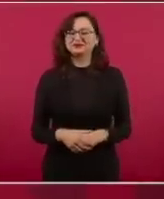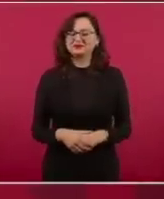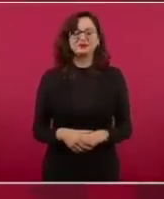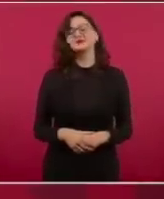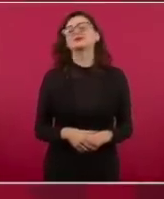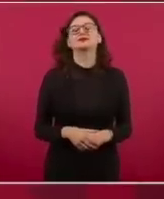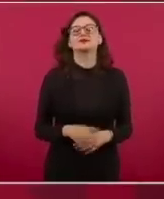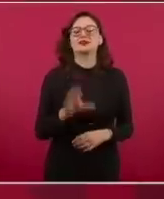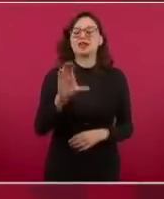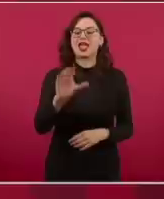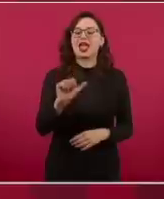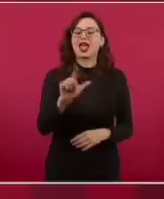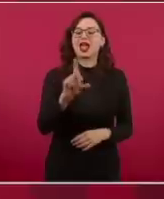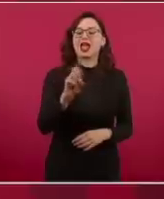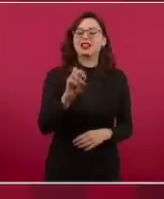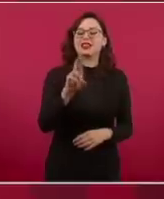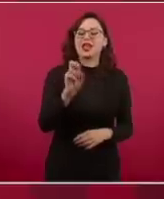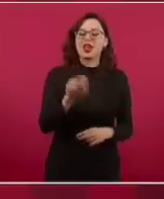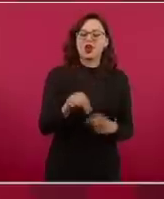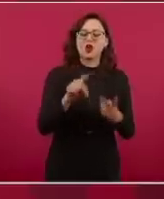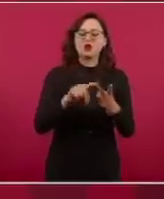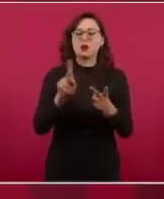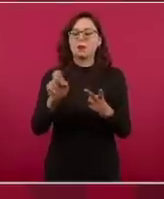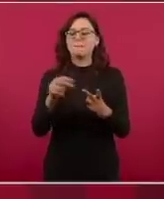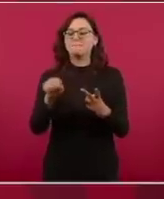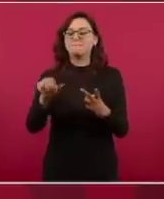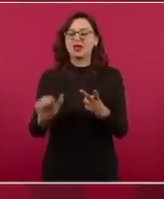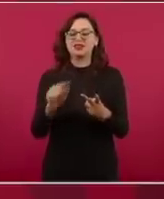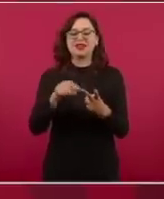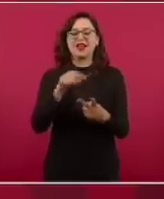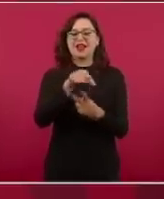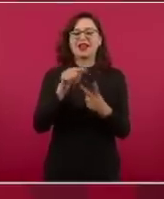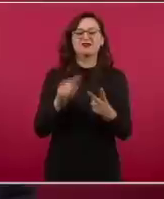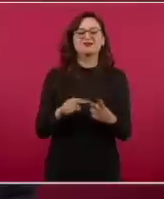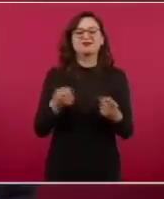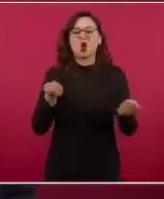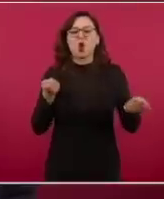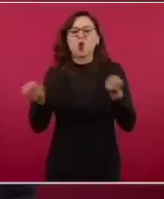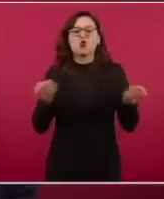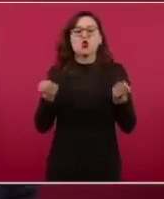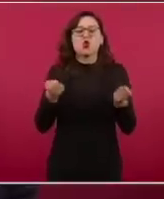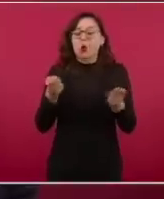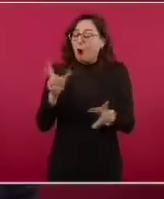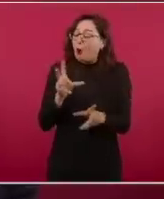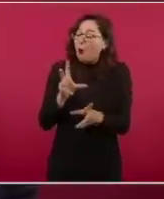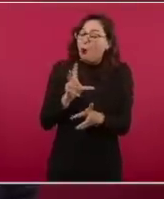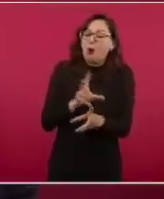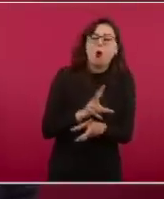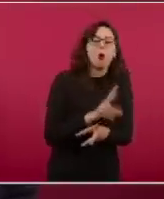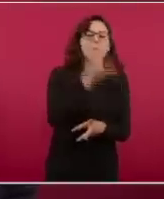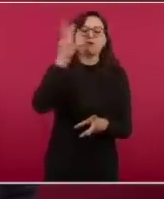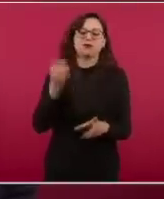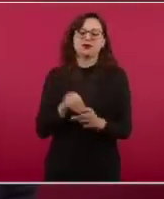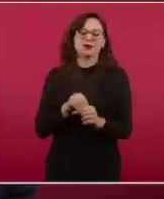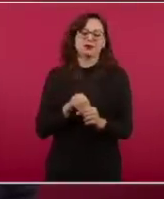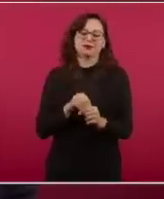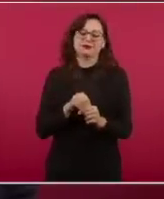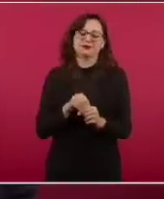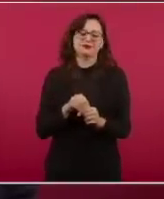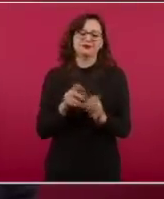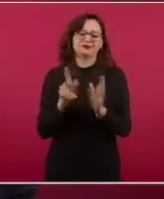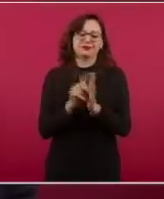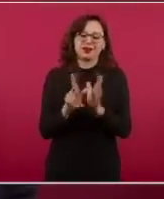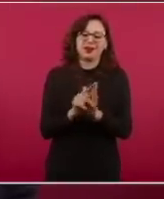Calderón y Peña Nieto tenían control casi absoluto de los medios de